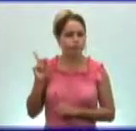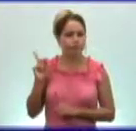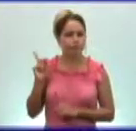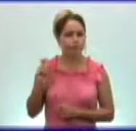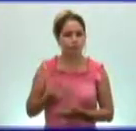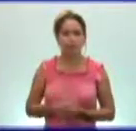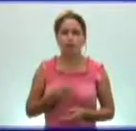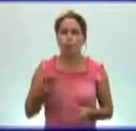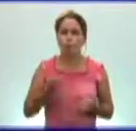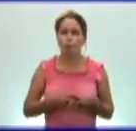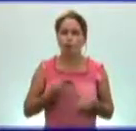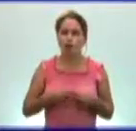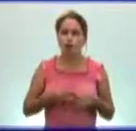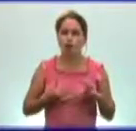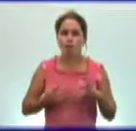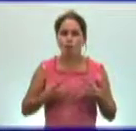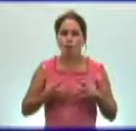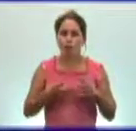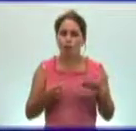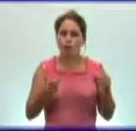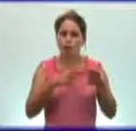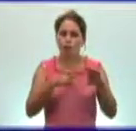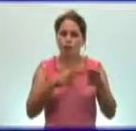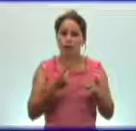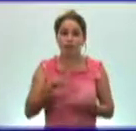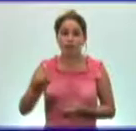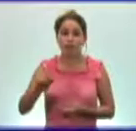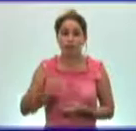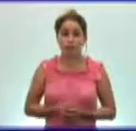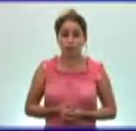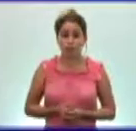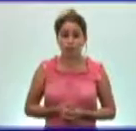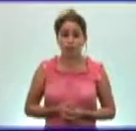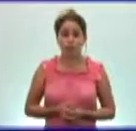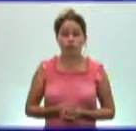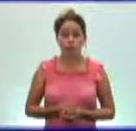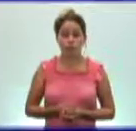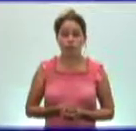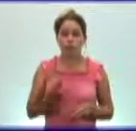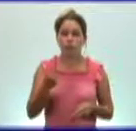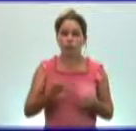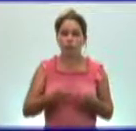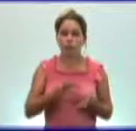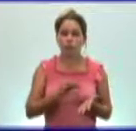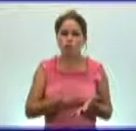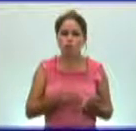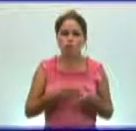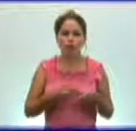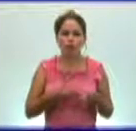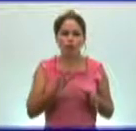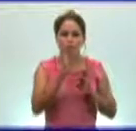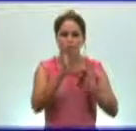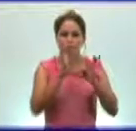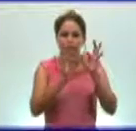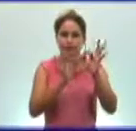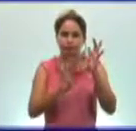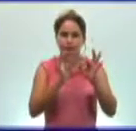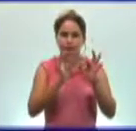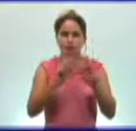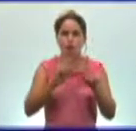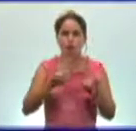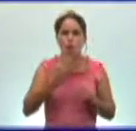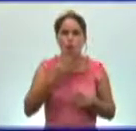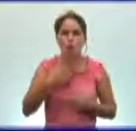nombrar y formular las sustancias simples que se clasifican según el tipo de partícula como atómicas. Tenemos